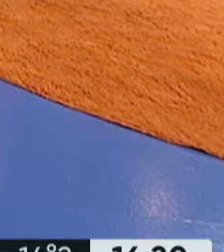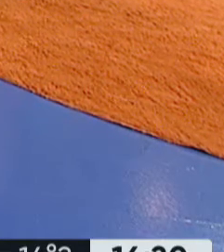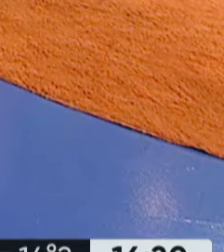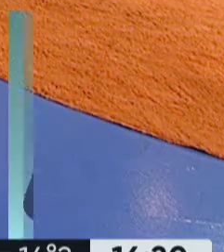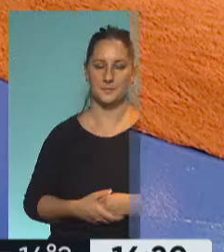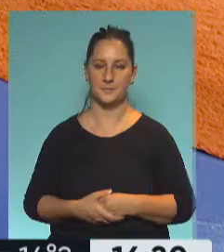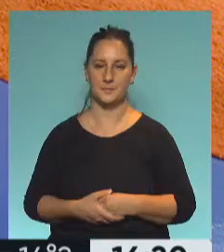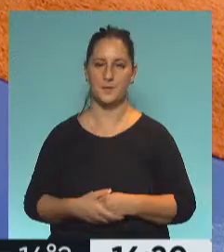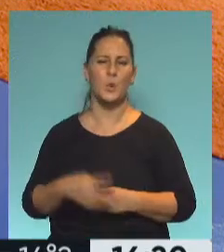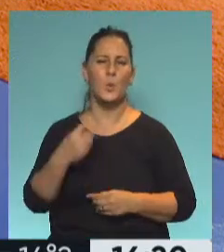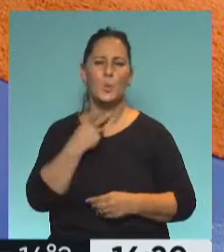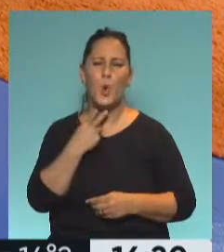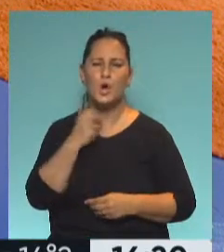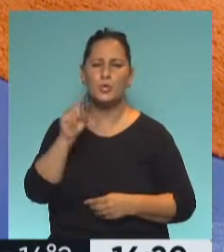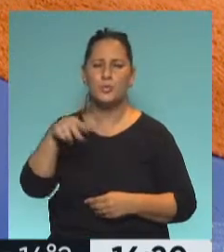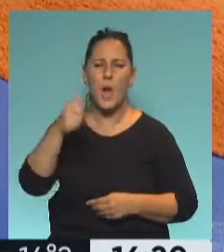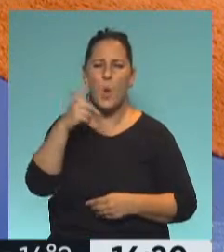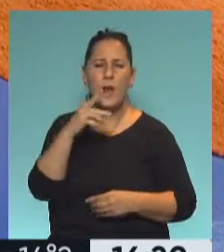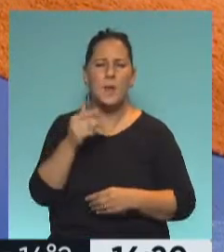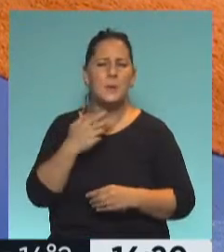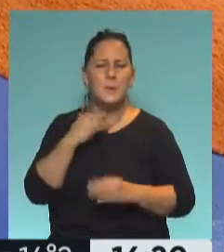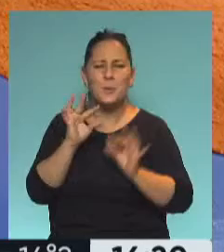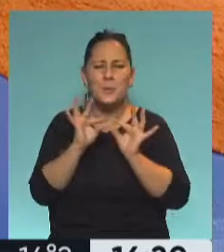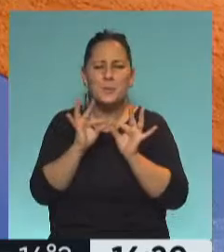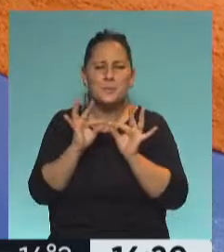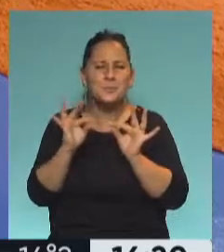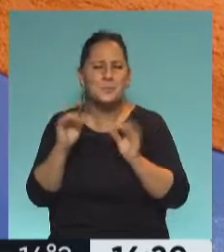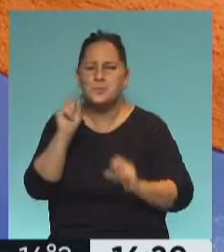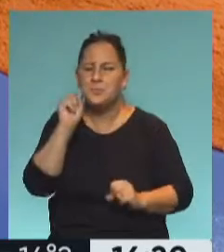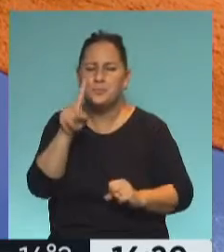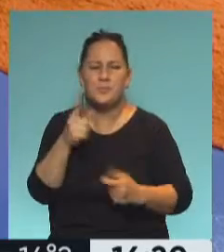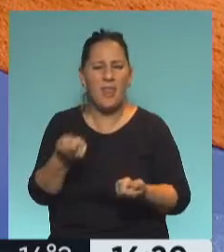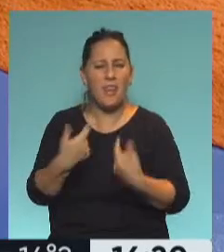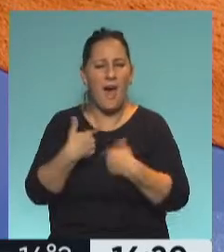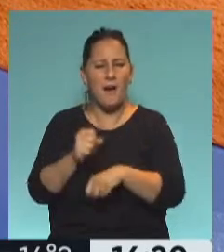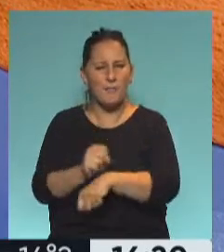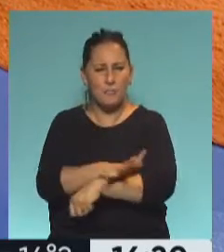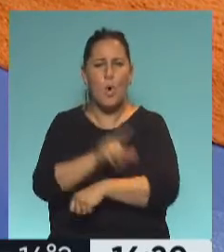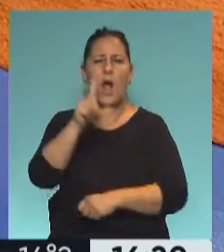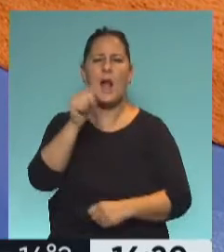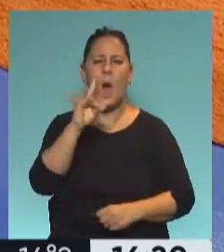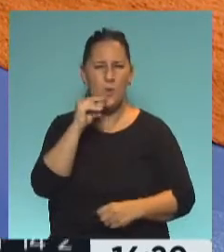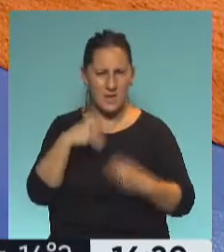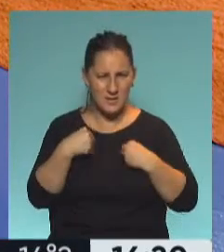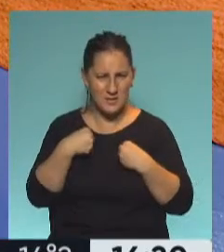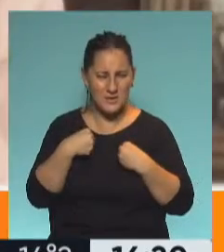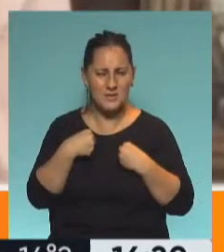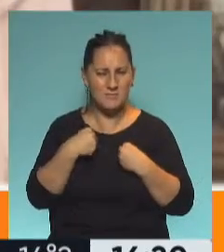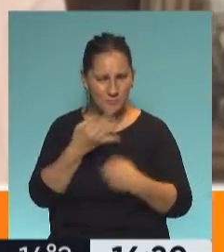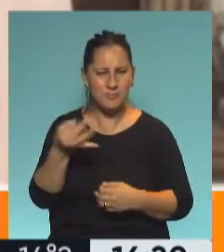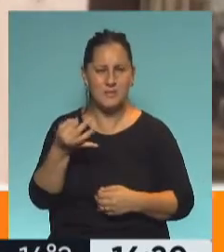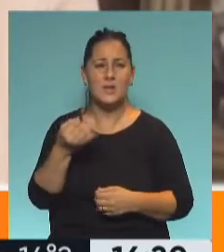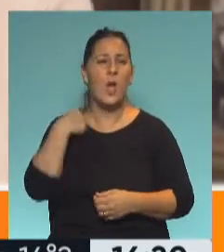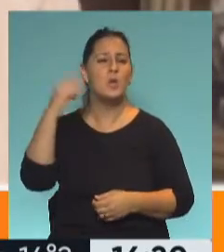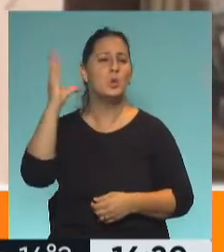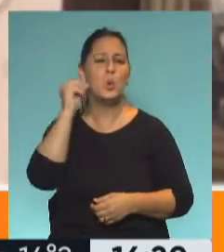Claudia? Es un tono tan característico de él, tan emotivo. A mí me hace llorar siempre.